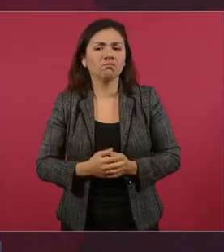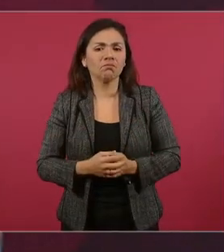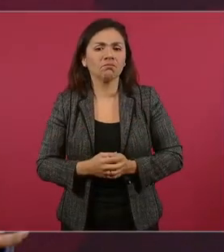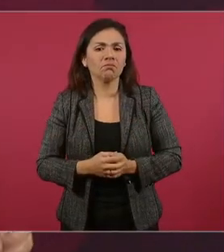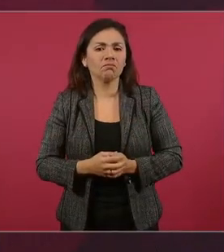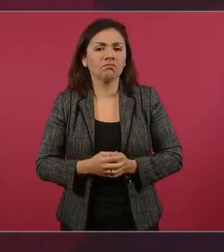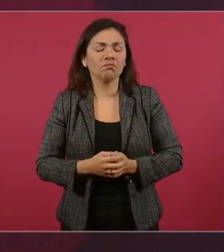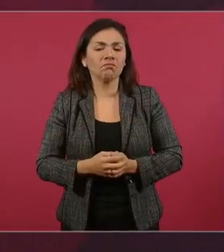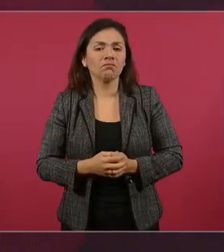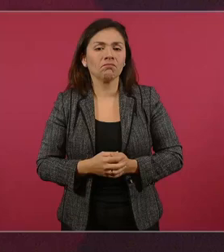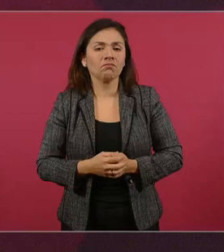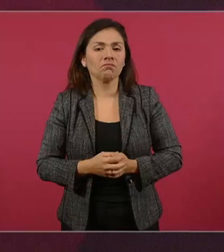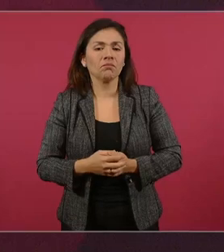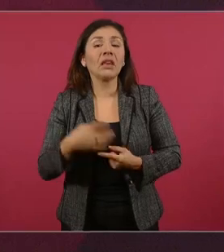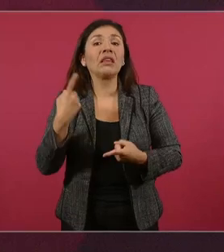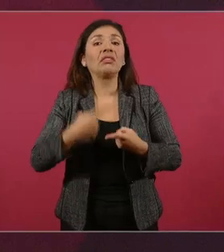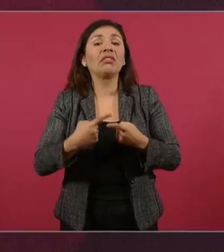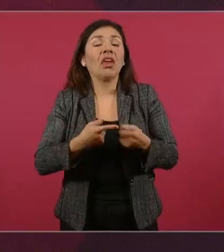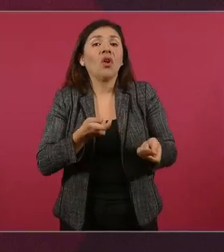controlado,